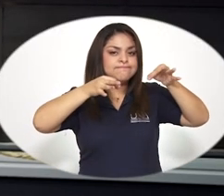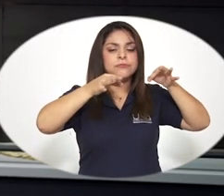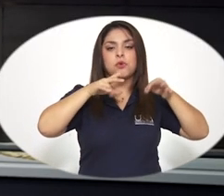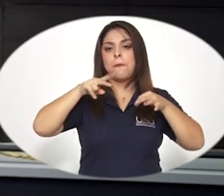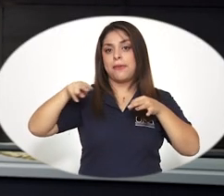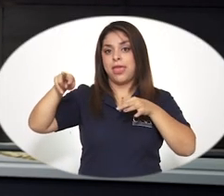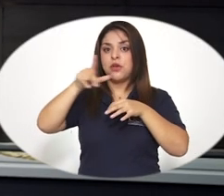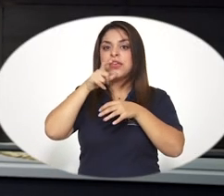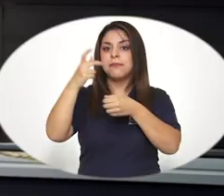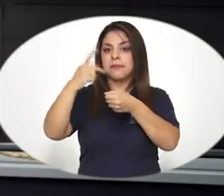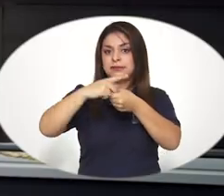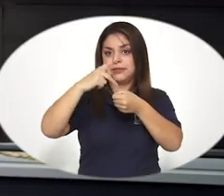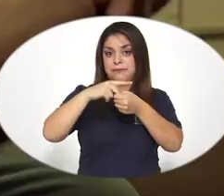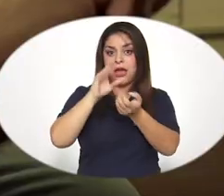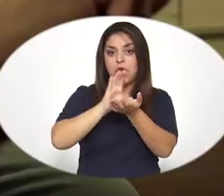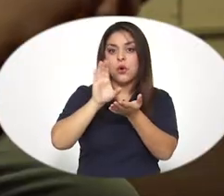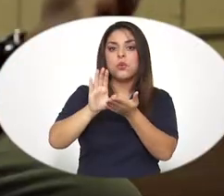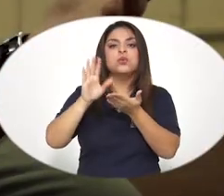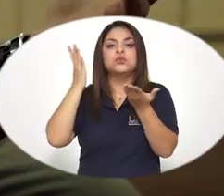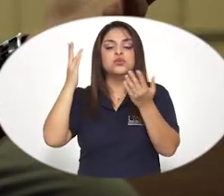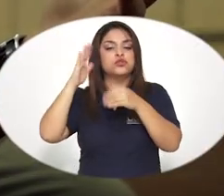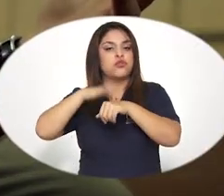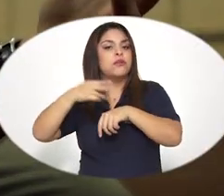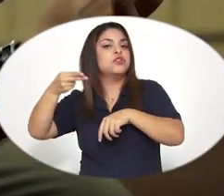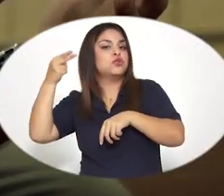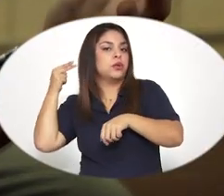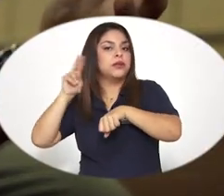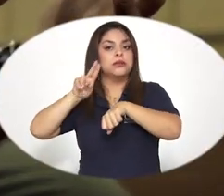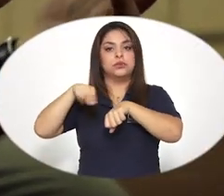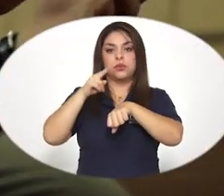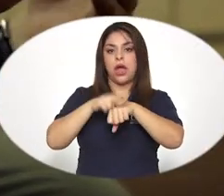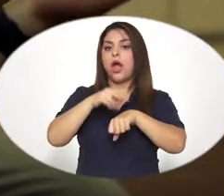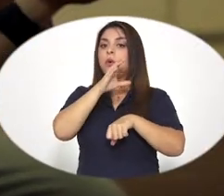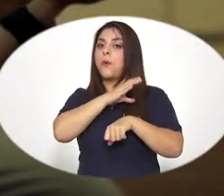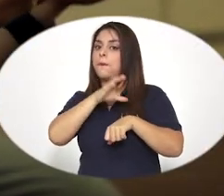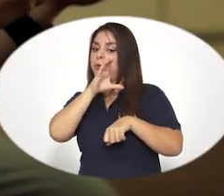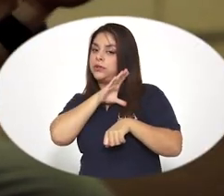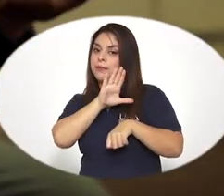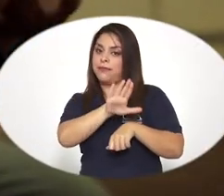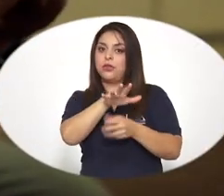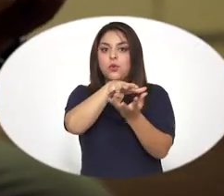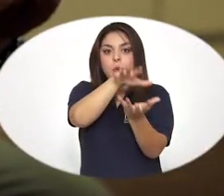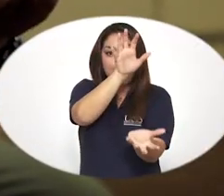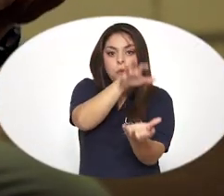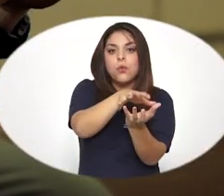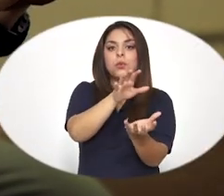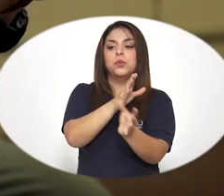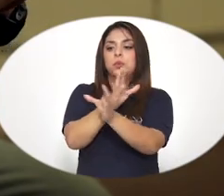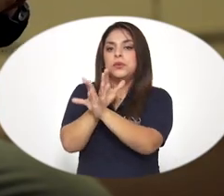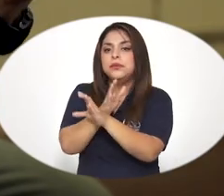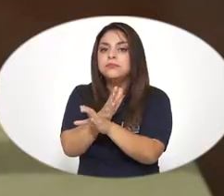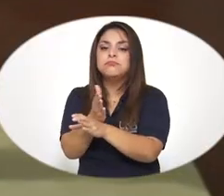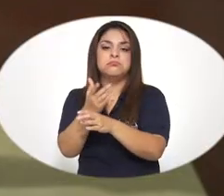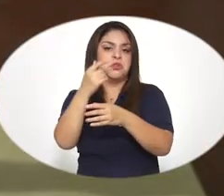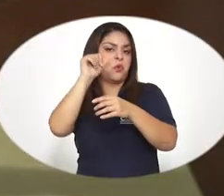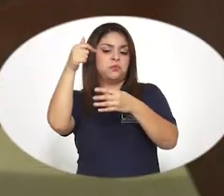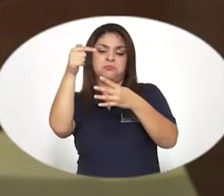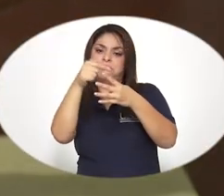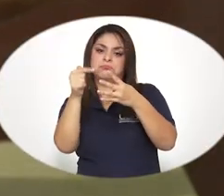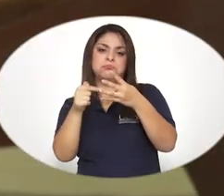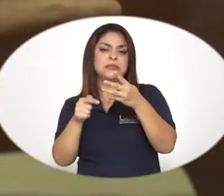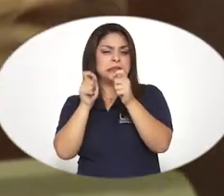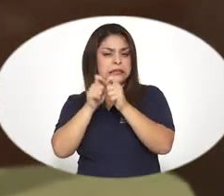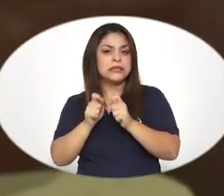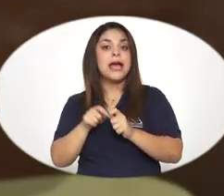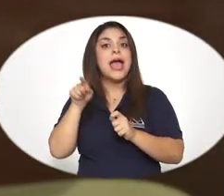compañeros participantes del curso sobre historia natural, comportamiento típico del cocodrilo, cuidados,